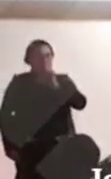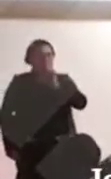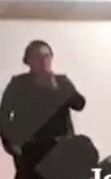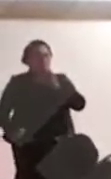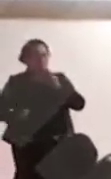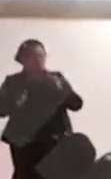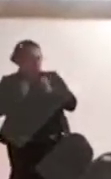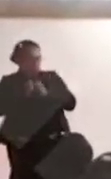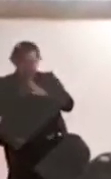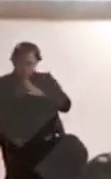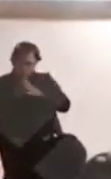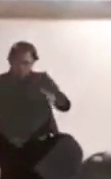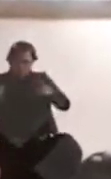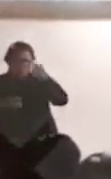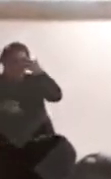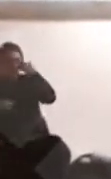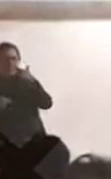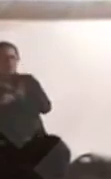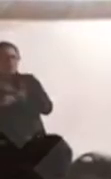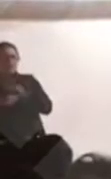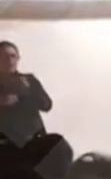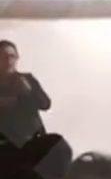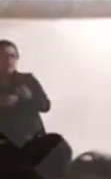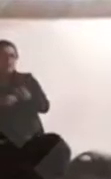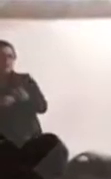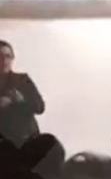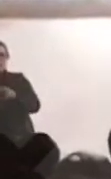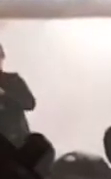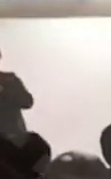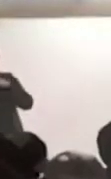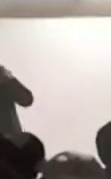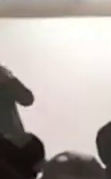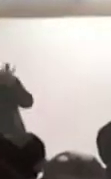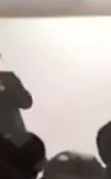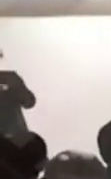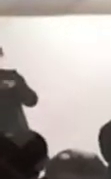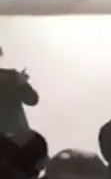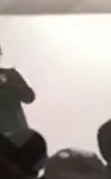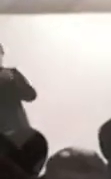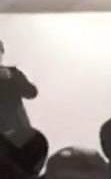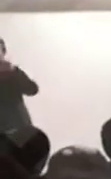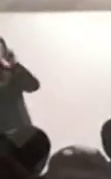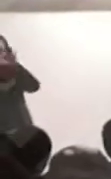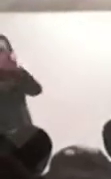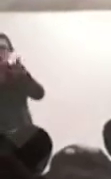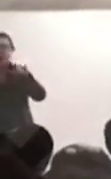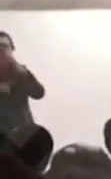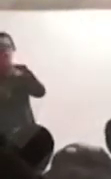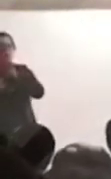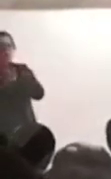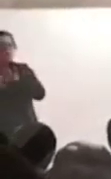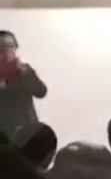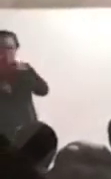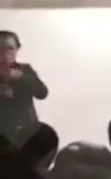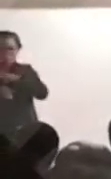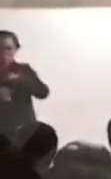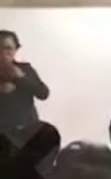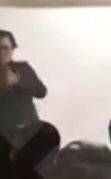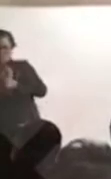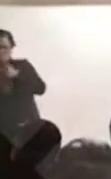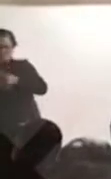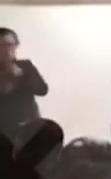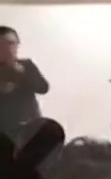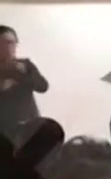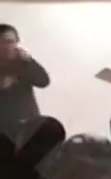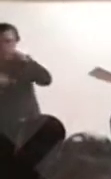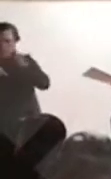gran responsabilidad, este tema. Que vimos esta alerta de género como un reto para erradicar de una vez